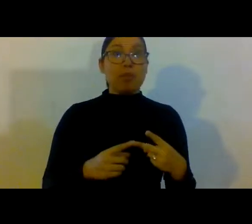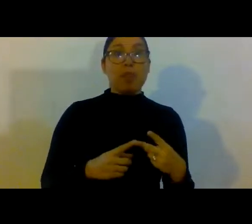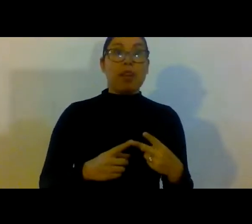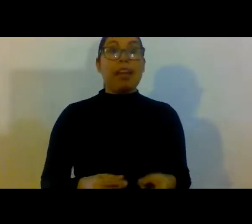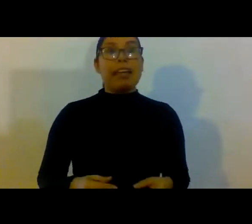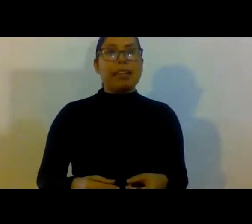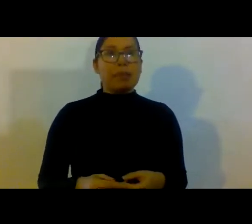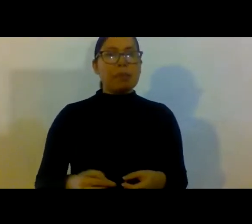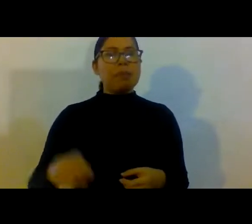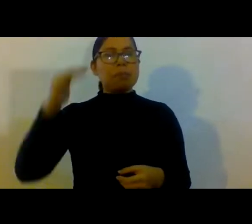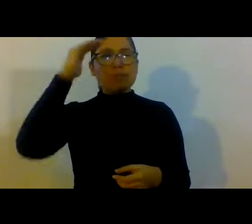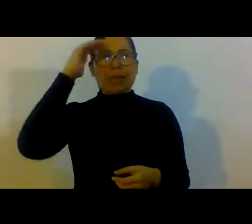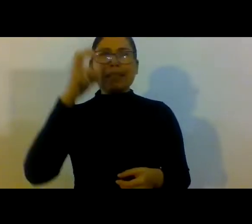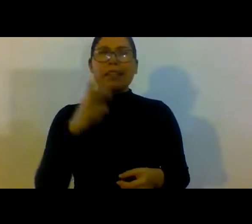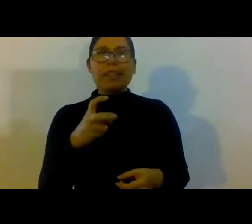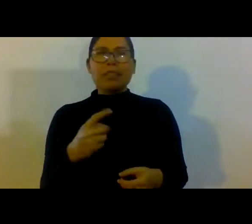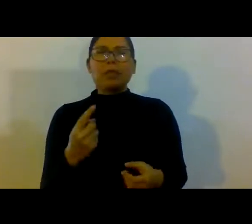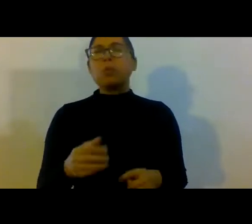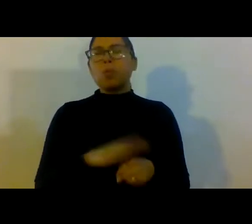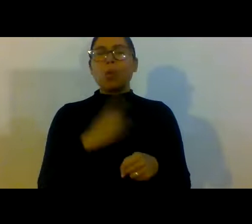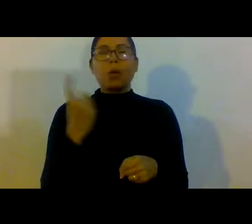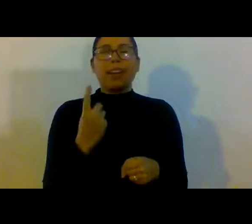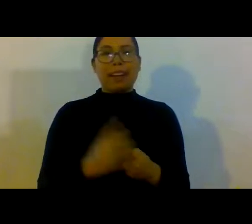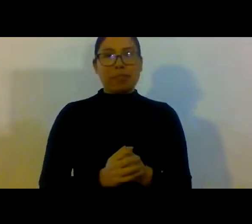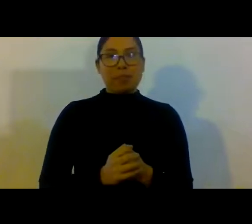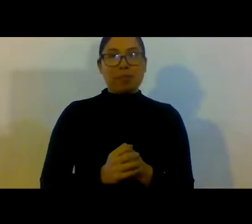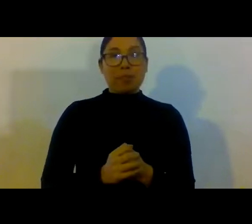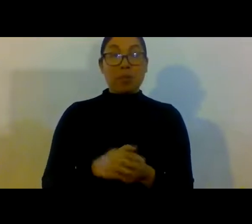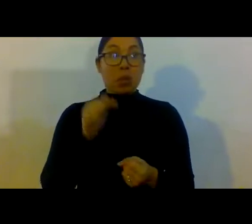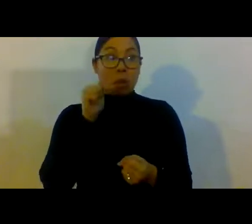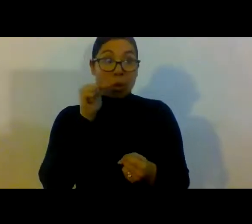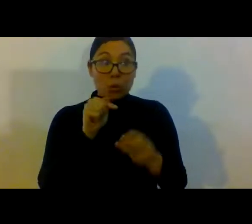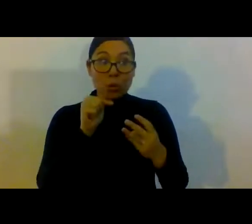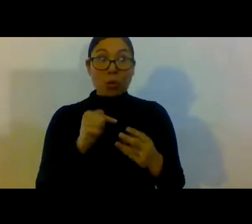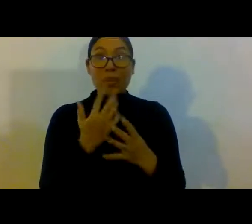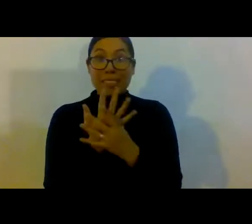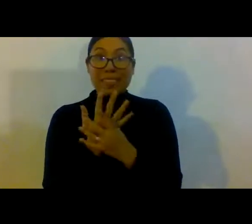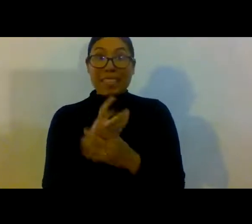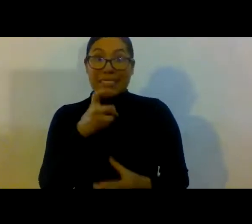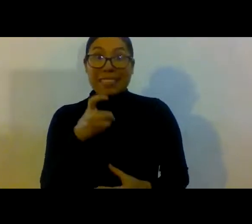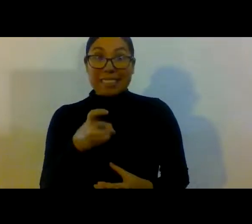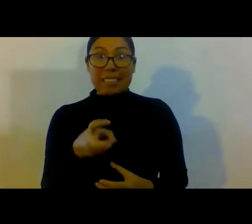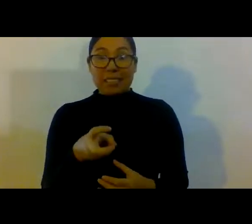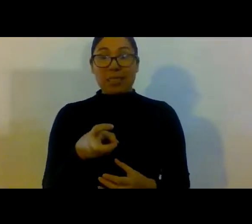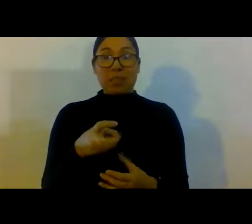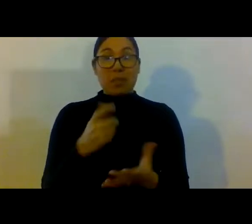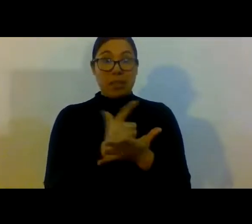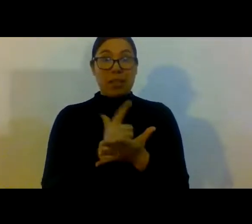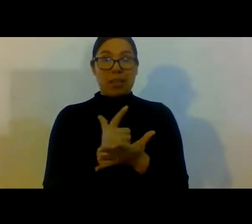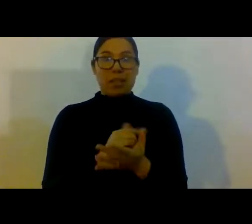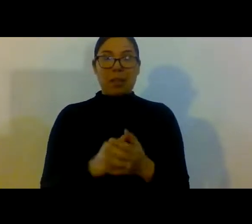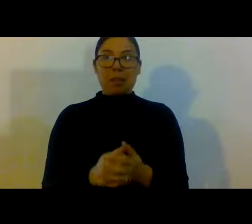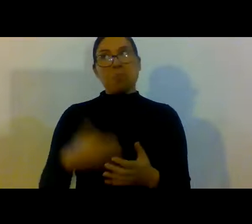esto. Y luego, ¿es lo que esperabas en realidad? Pues no, en realidad yo esperaba que Estela no dijera nada. Y a lo mejor ahí podemos